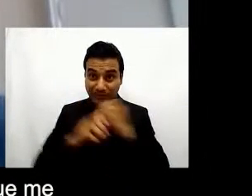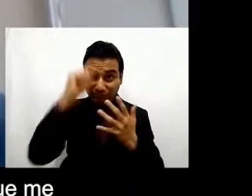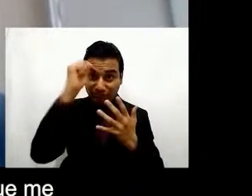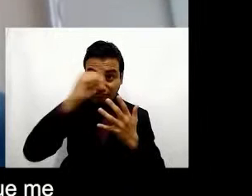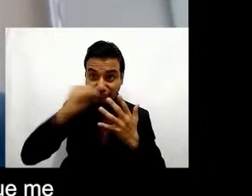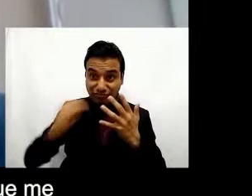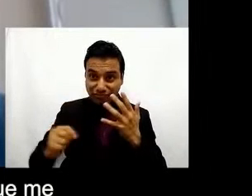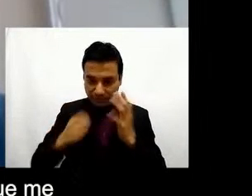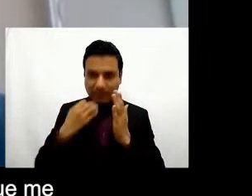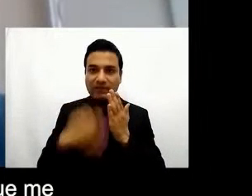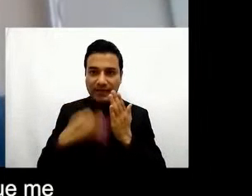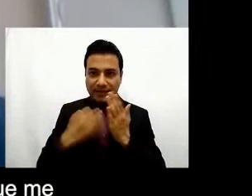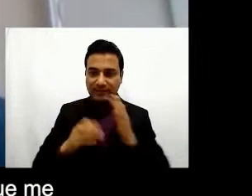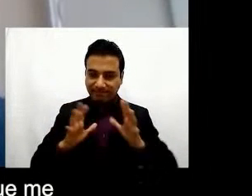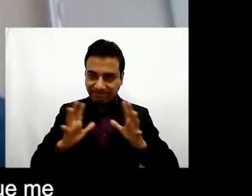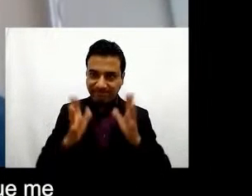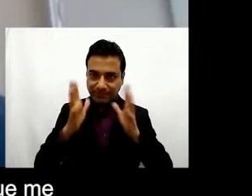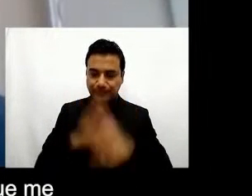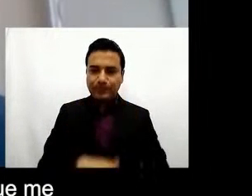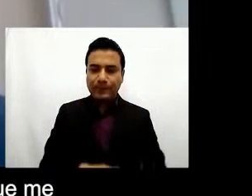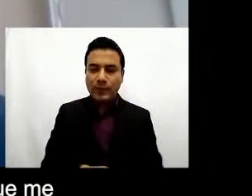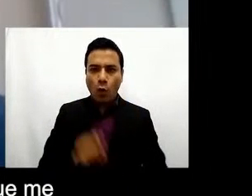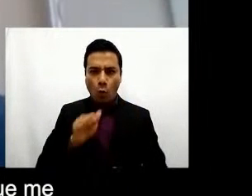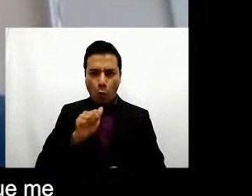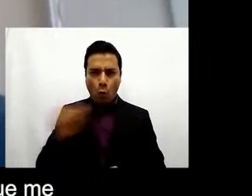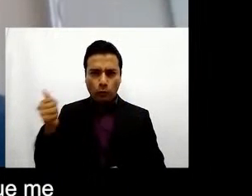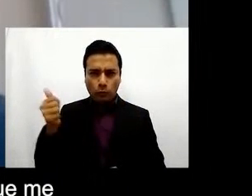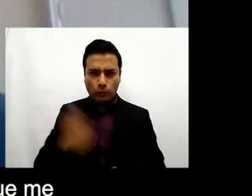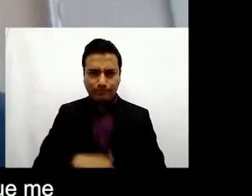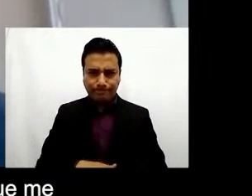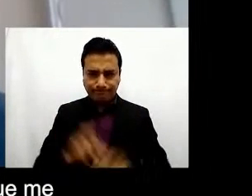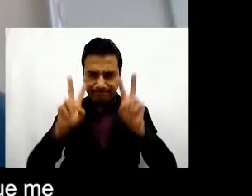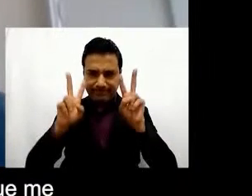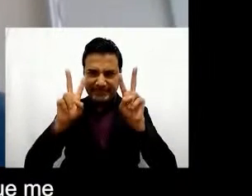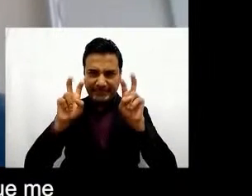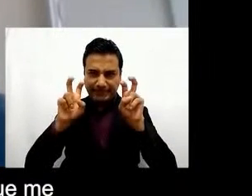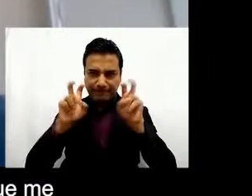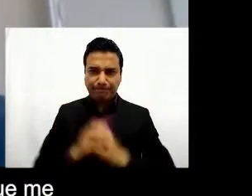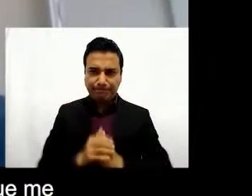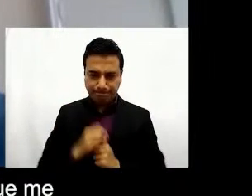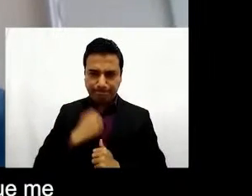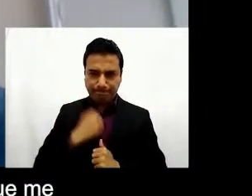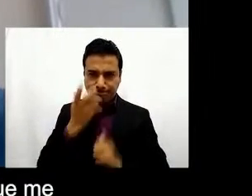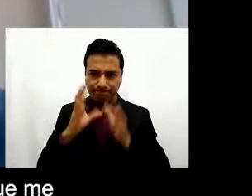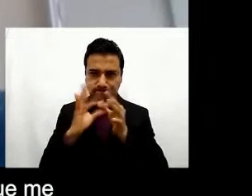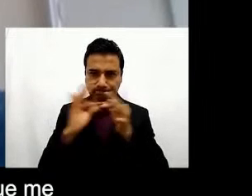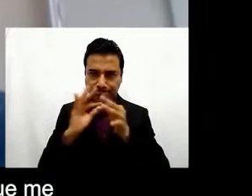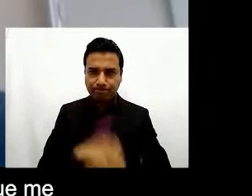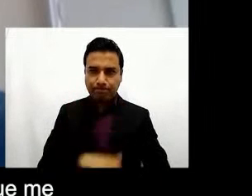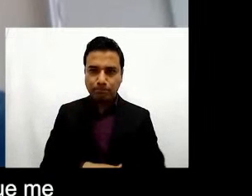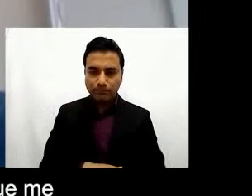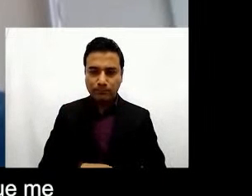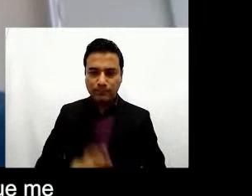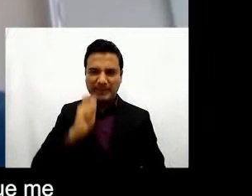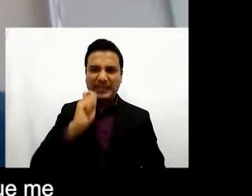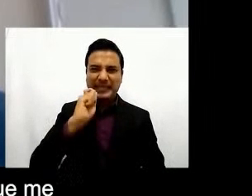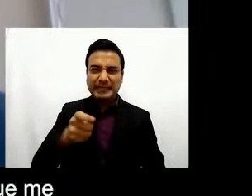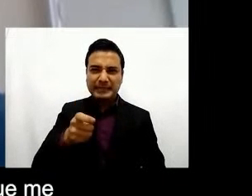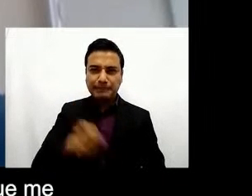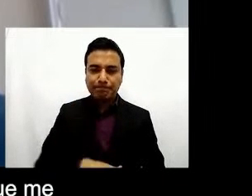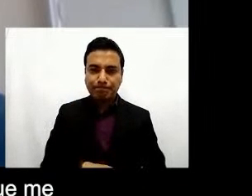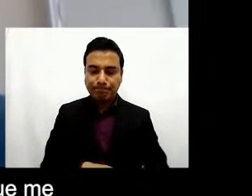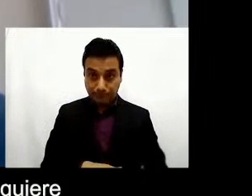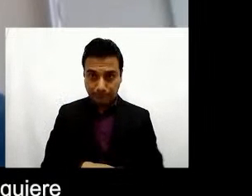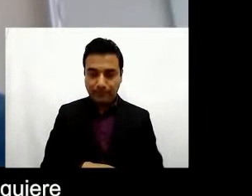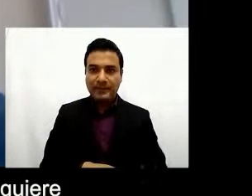mucho. Y otro aspecto que me gustaría comentar es que el papel